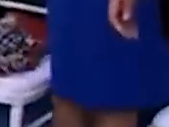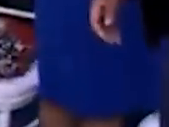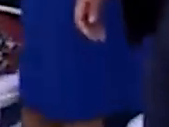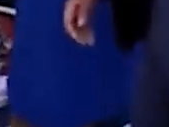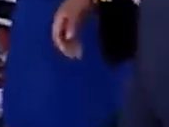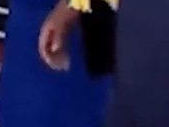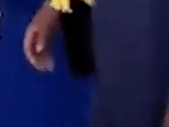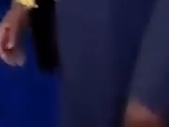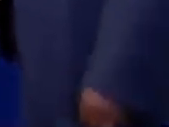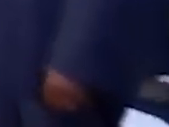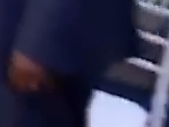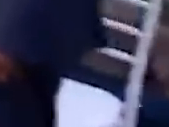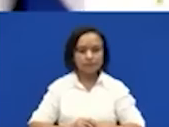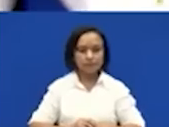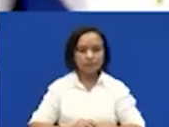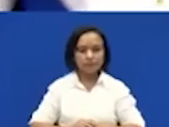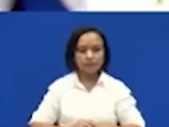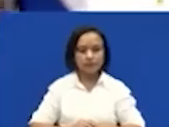respectivamente asistieron